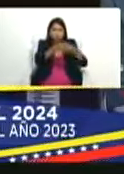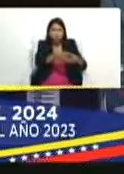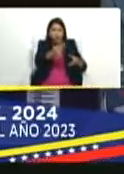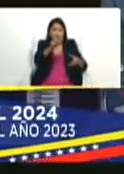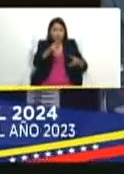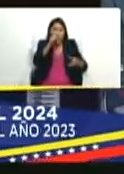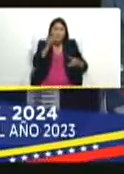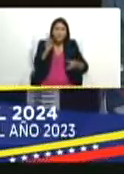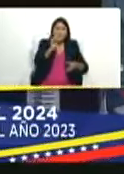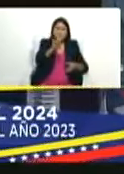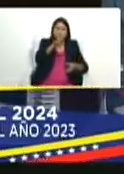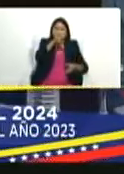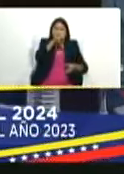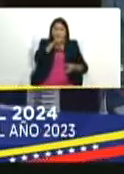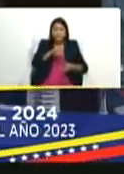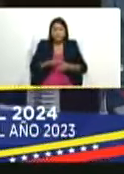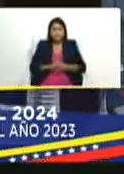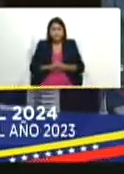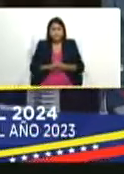de orden hasta el podio.